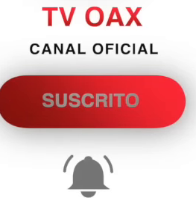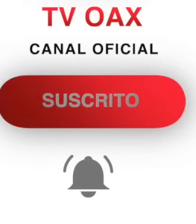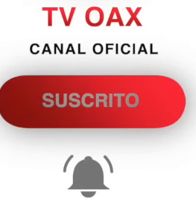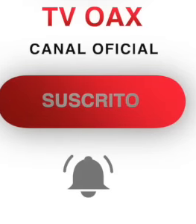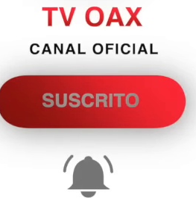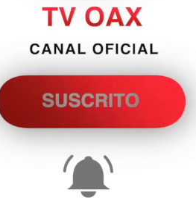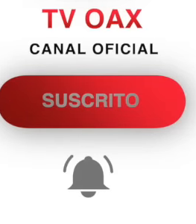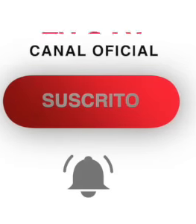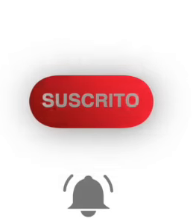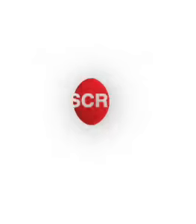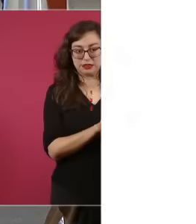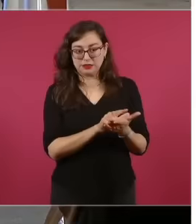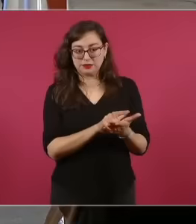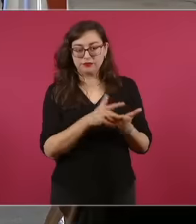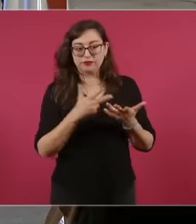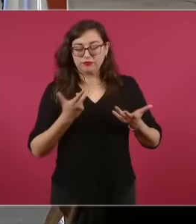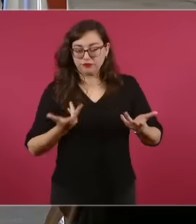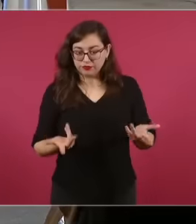y